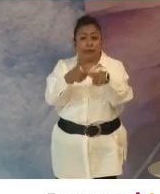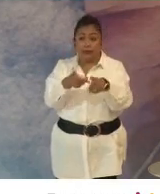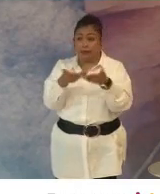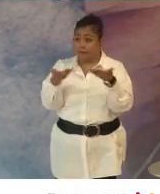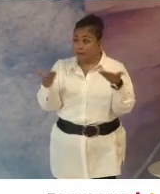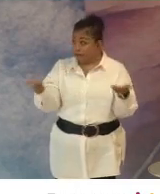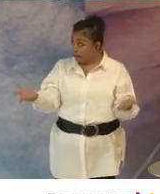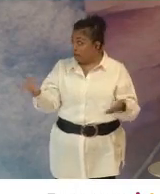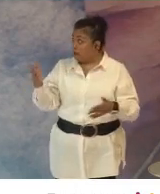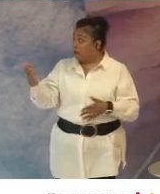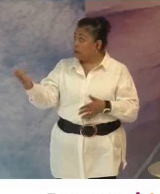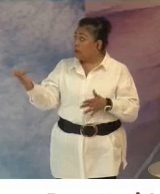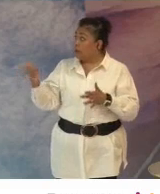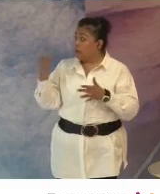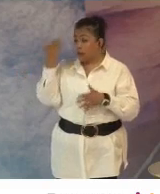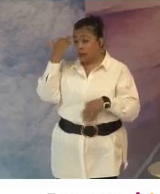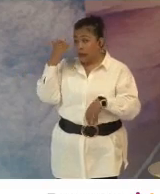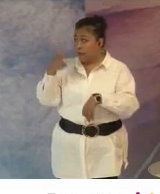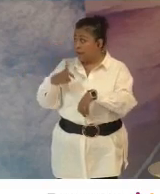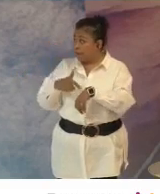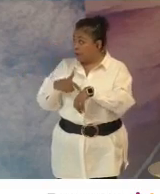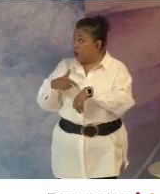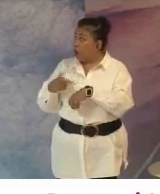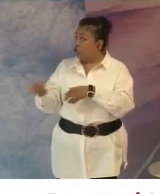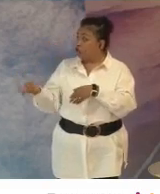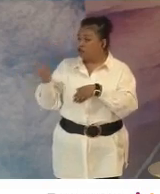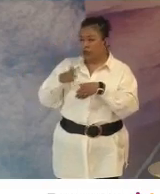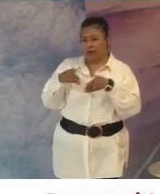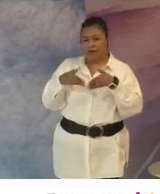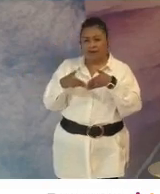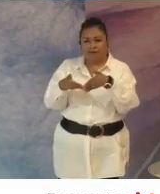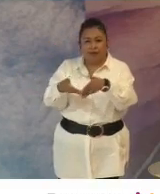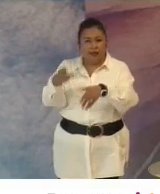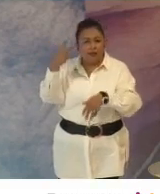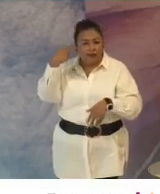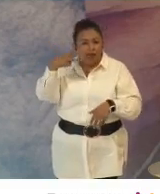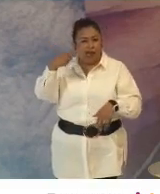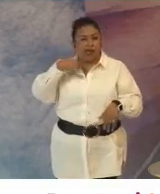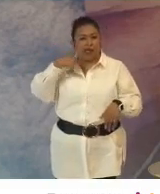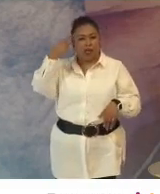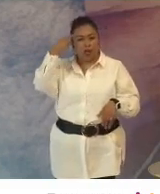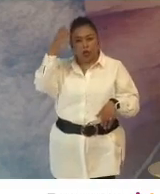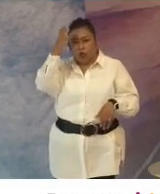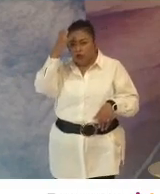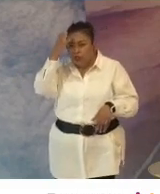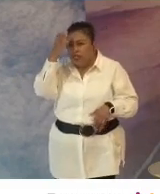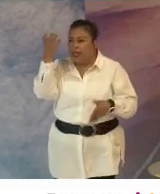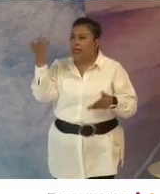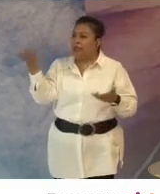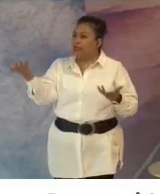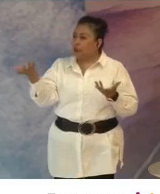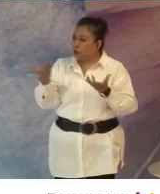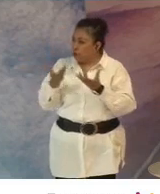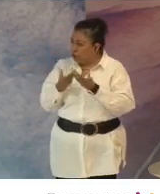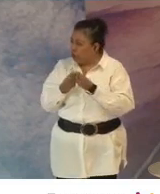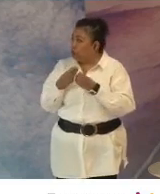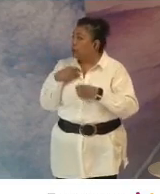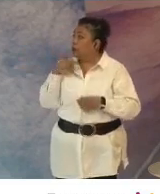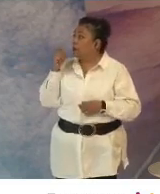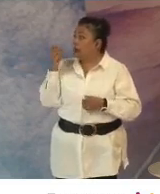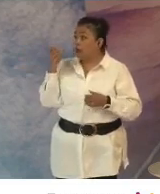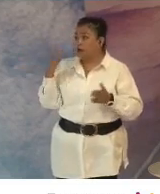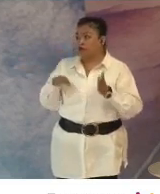que me ha marcado y me he ido con el tiempo embarcando en un viaje de conciencia, de agencia y